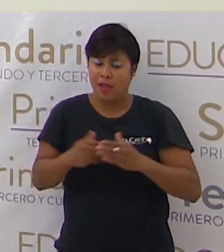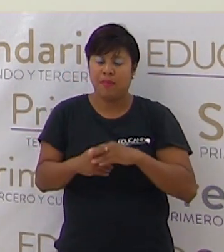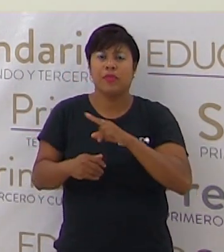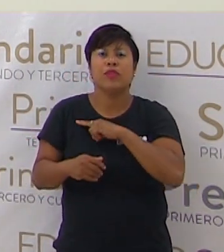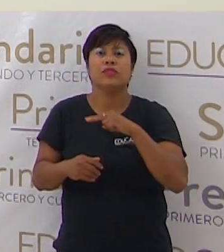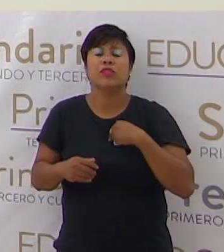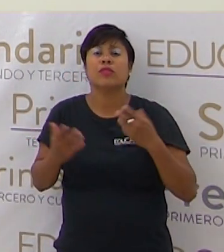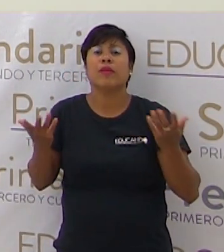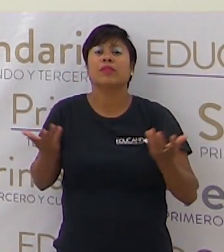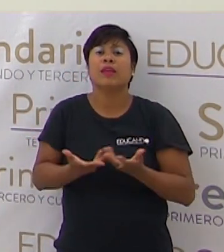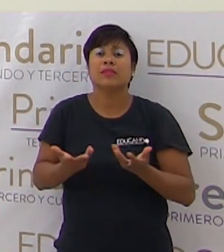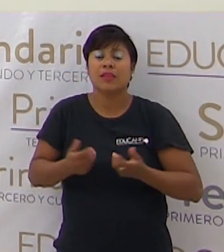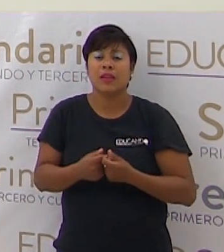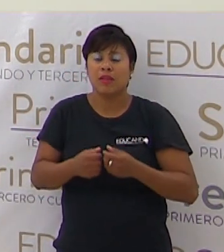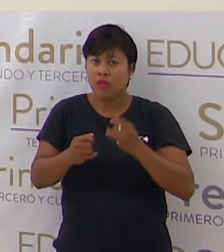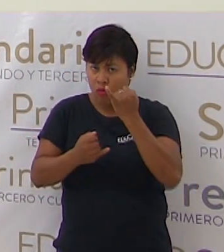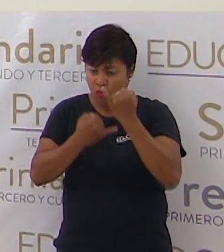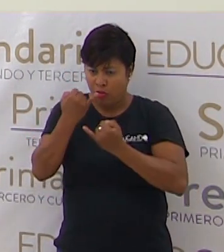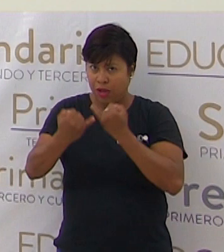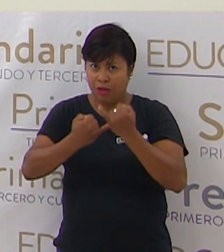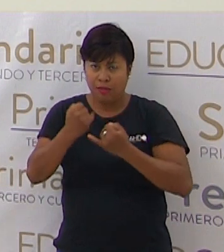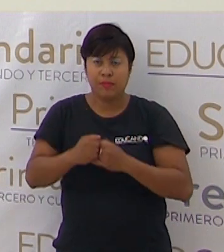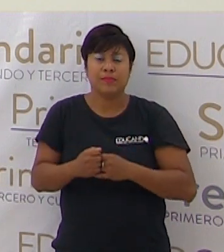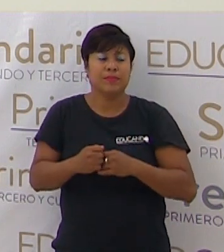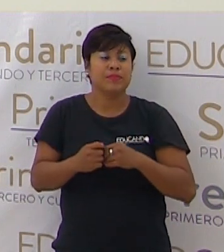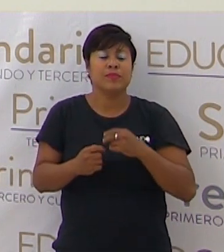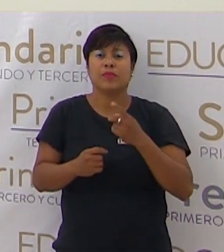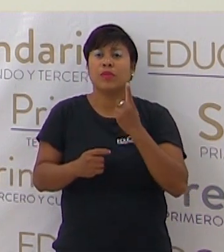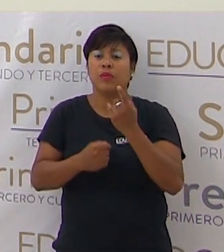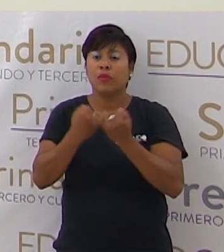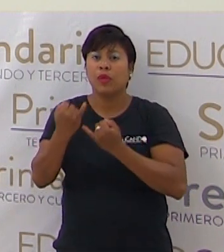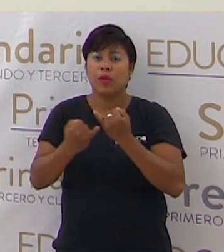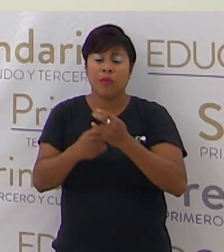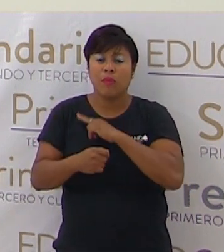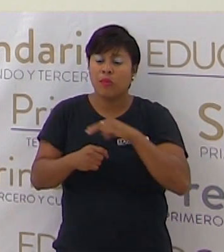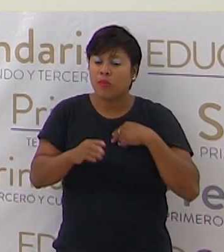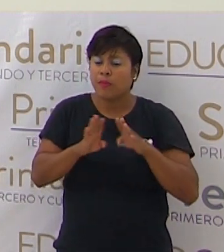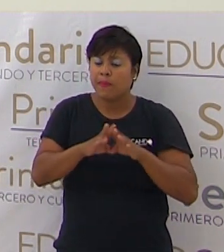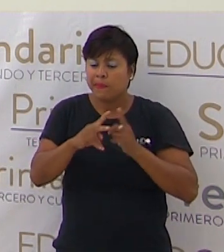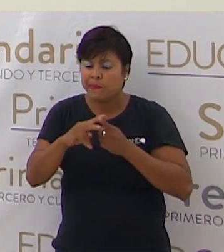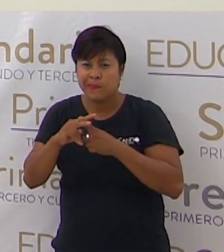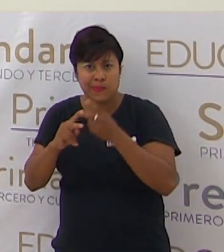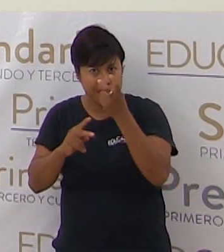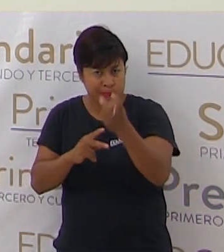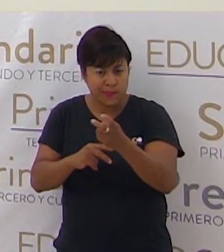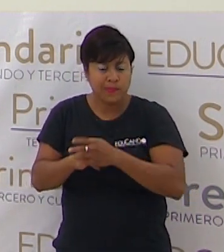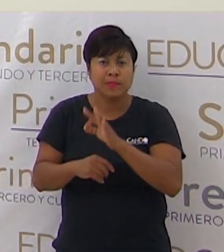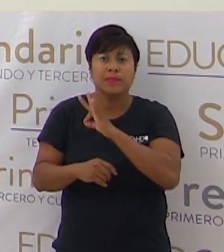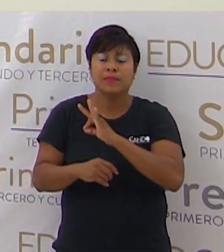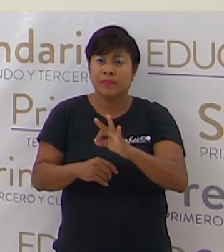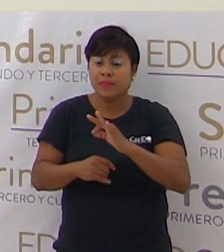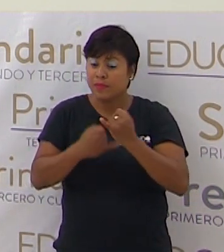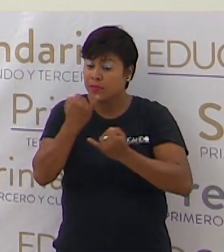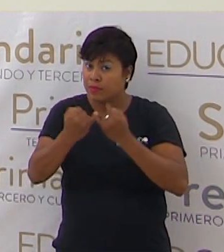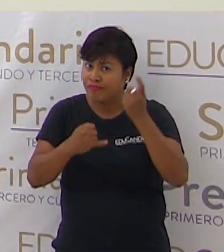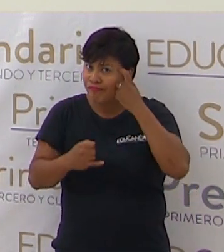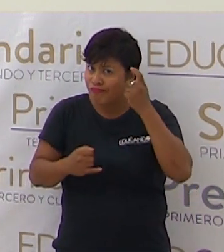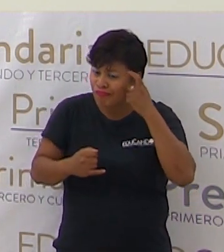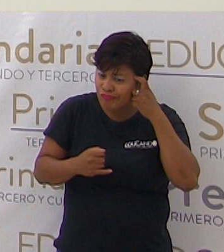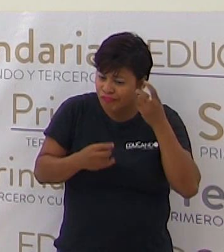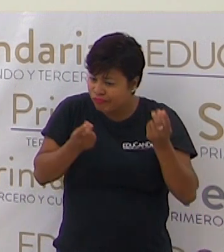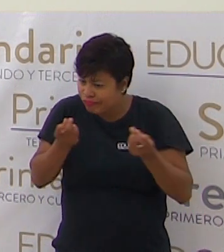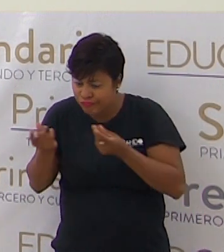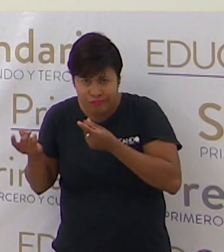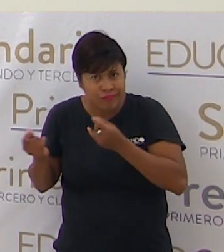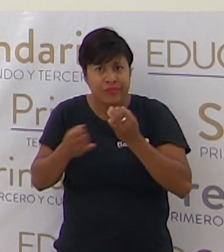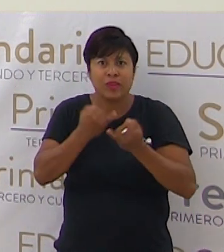vamos a hacer un pequeño juego, o tómalo como un juego, porque al final de cuentas las matemáticas son eso. Poner a jugar tu razonamiento, poner